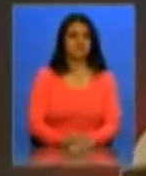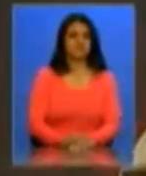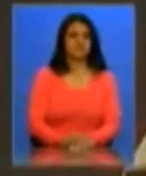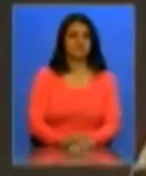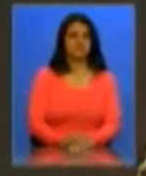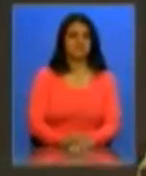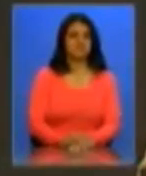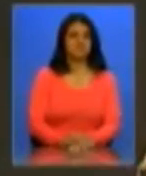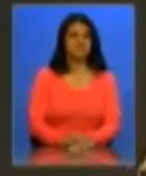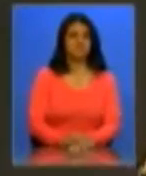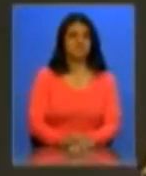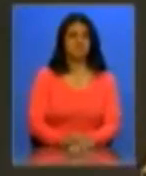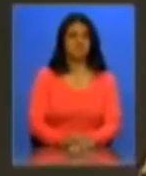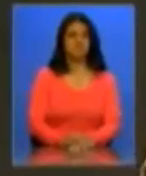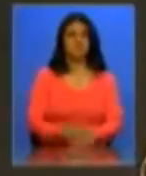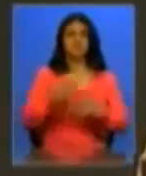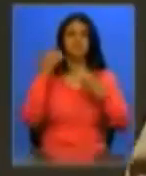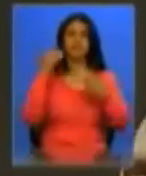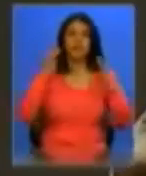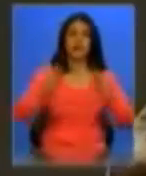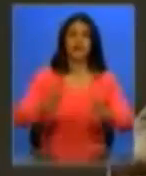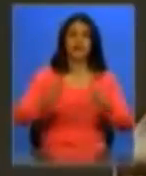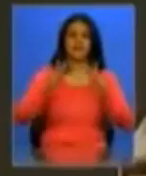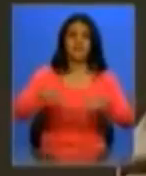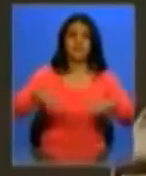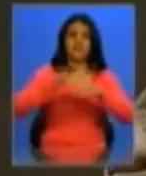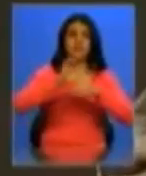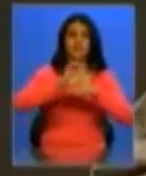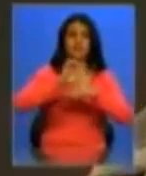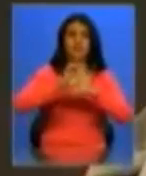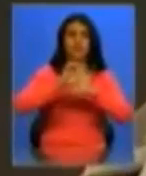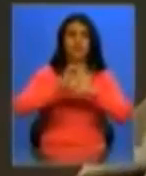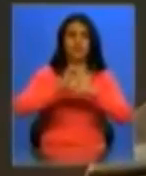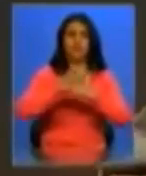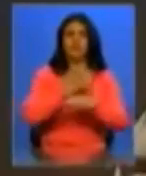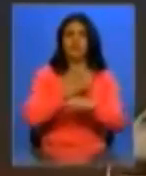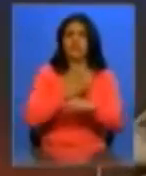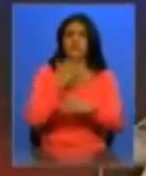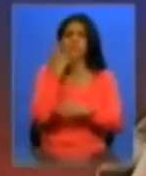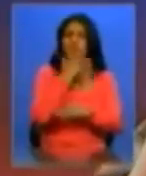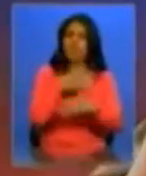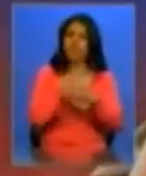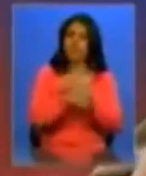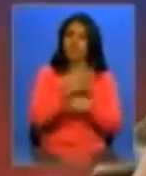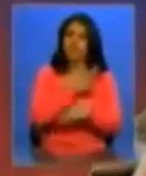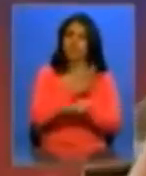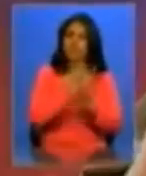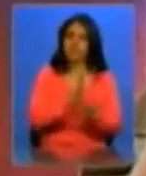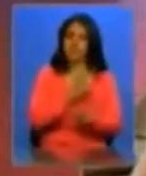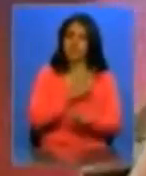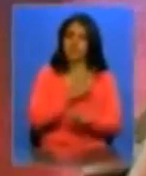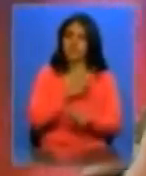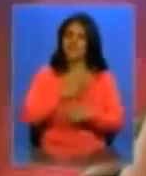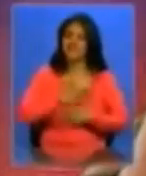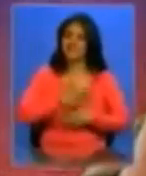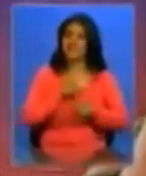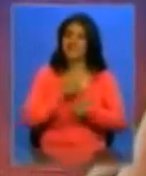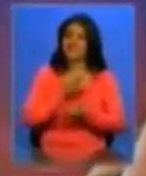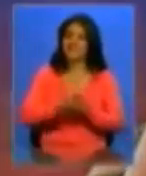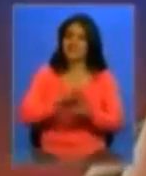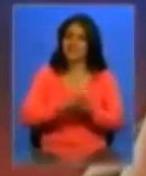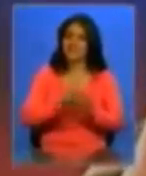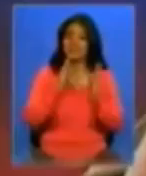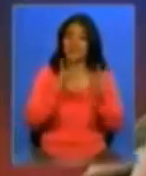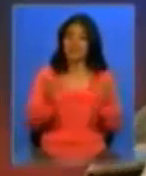menos el nivel político que lamentablemente todavía tenemos en Ecuador, le renueve el alma a uno. Así que veamos un reportaje sobre esa